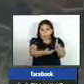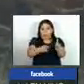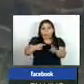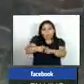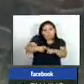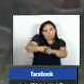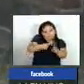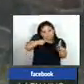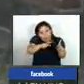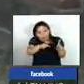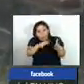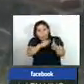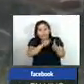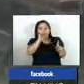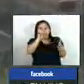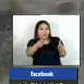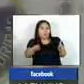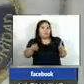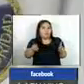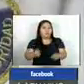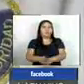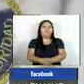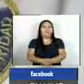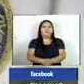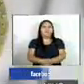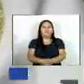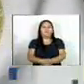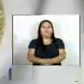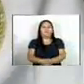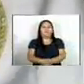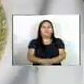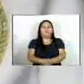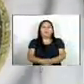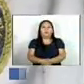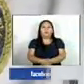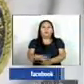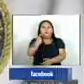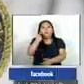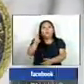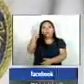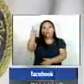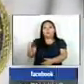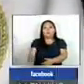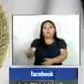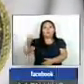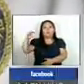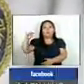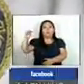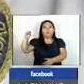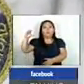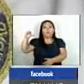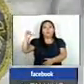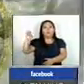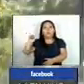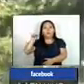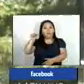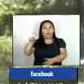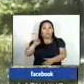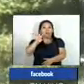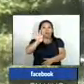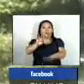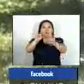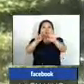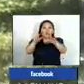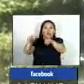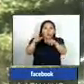arma blanca, según el reporte policial. Encontramos a Oscar Armando Mejía Vigil de 46 años de edad, ya